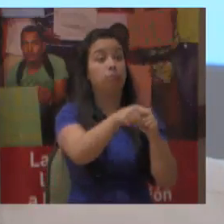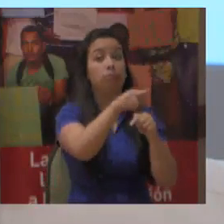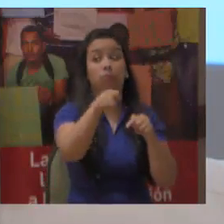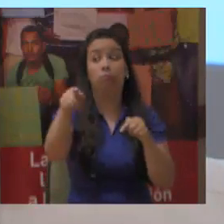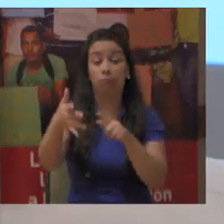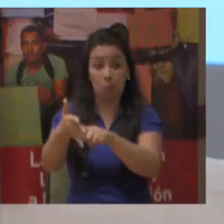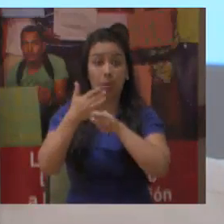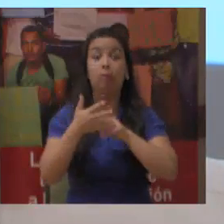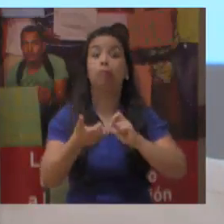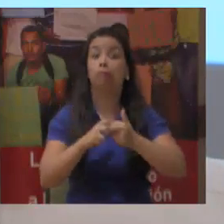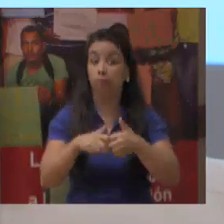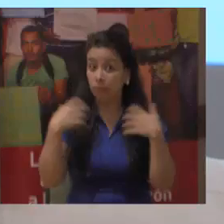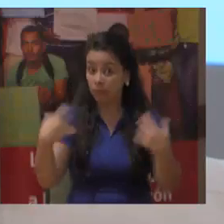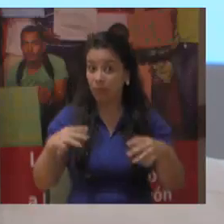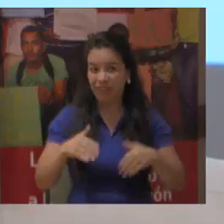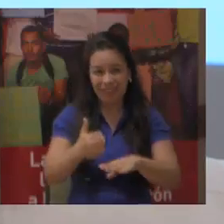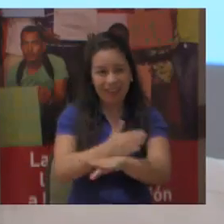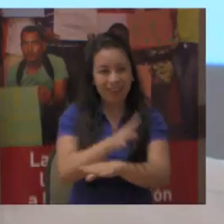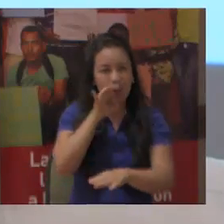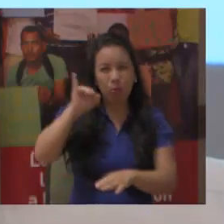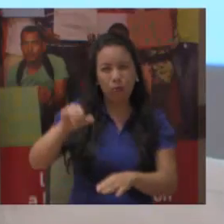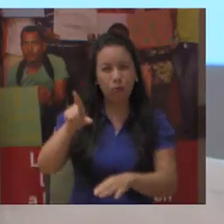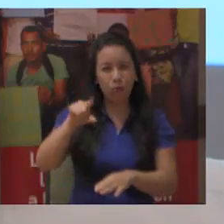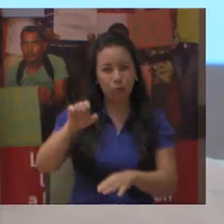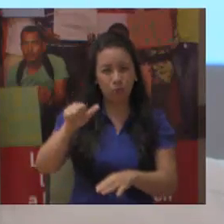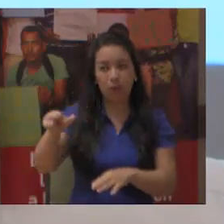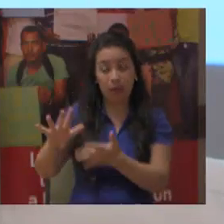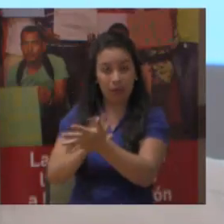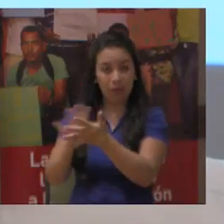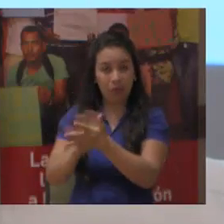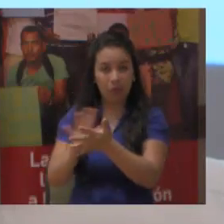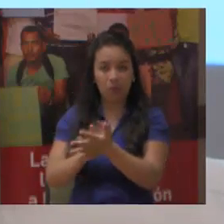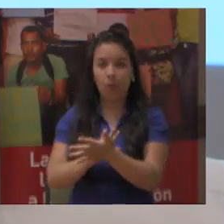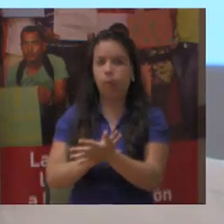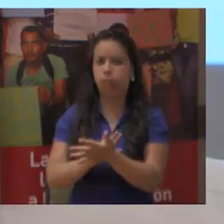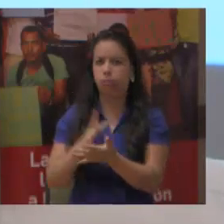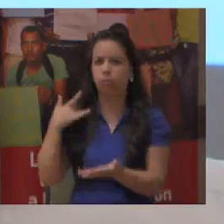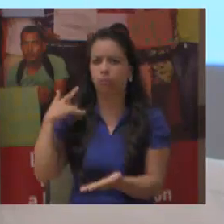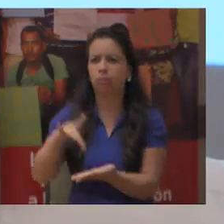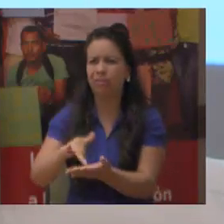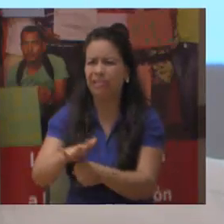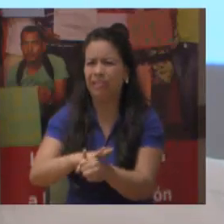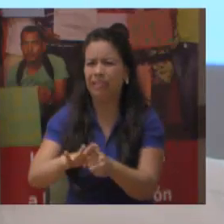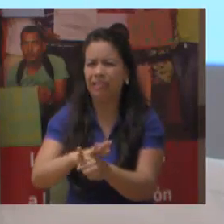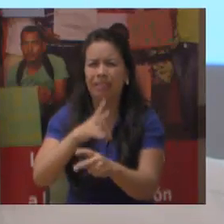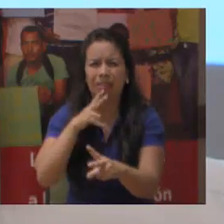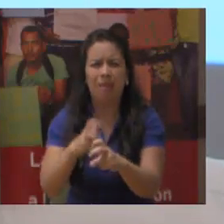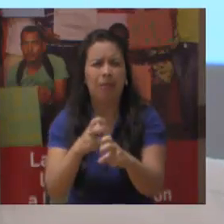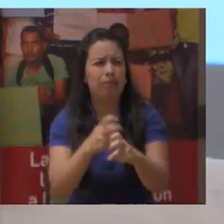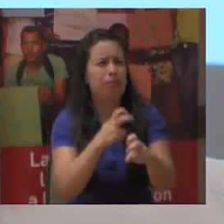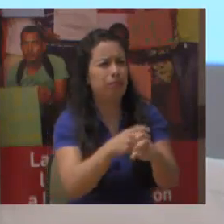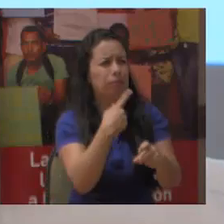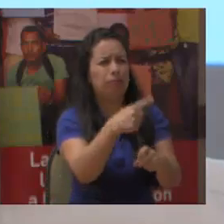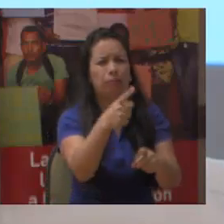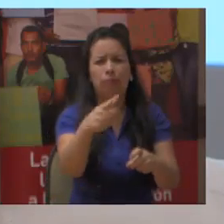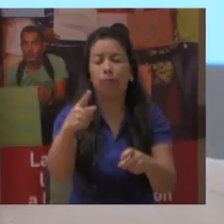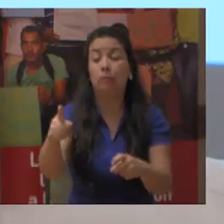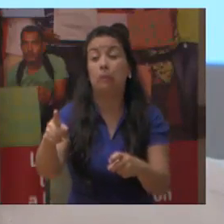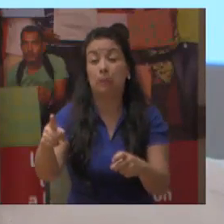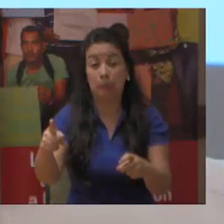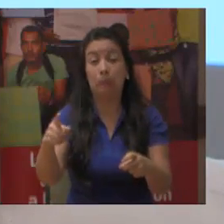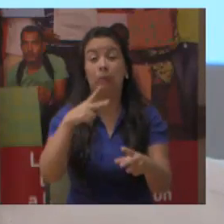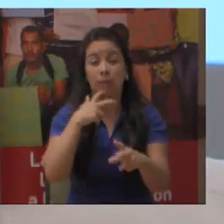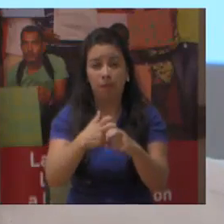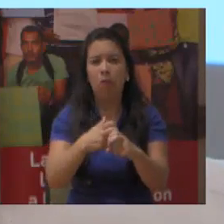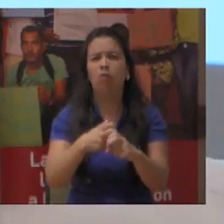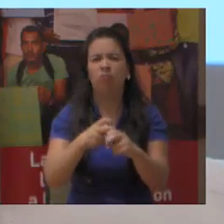hablaban anteriormente Joshua en su presentación, llegan a entornos muy complejos, pero han sido capaces de demostrar que son capaces de